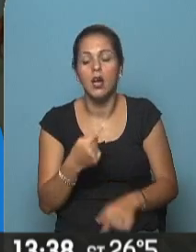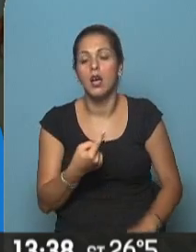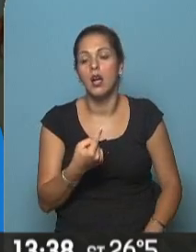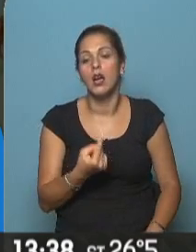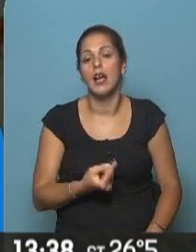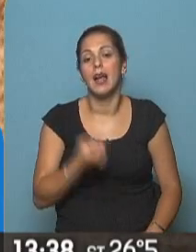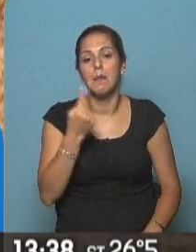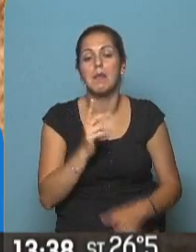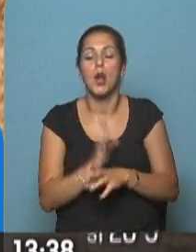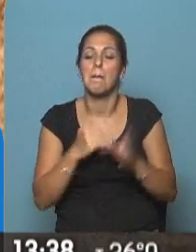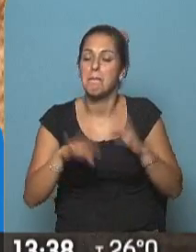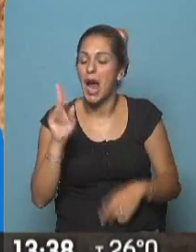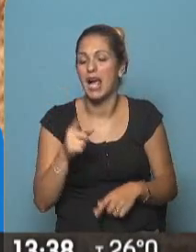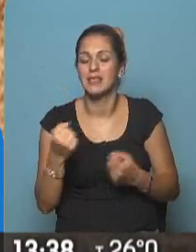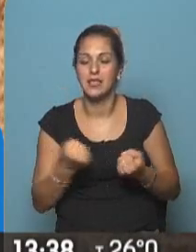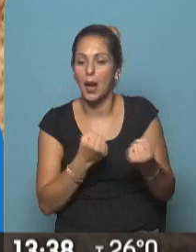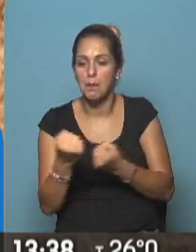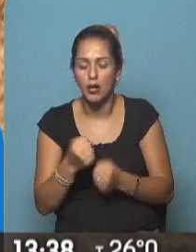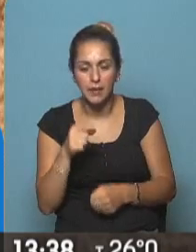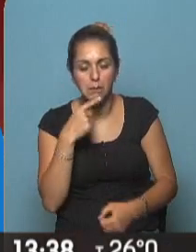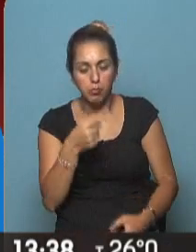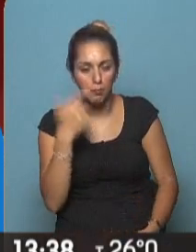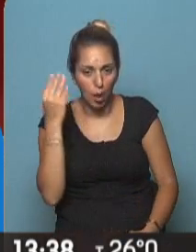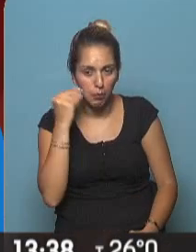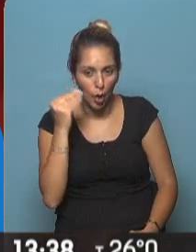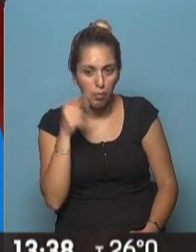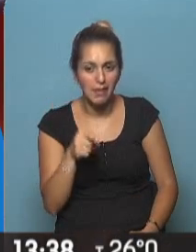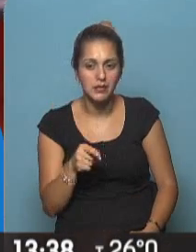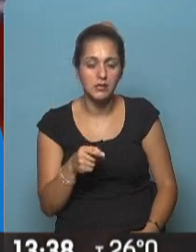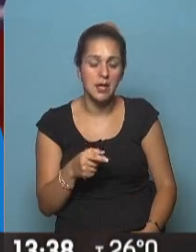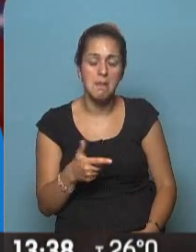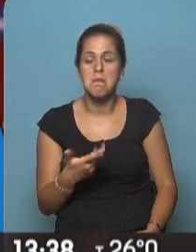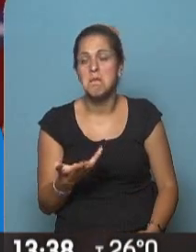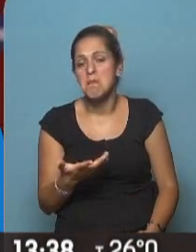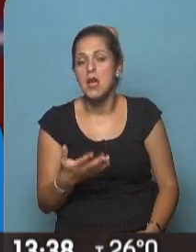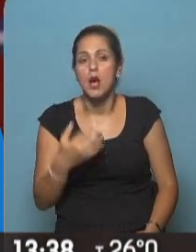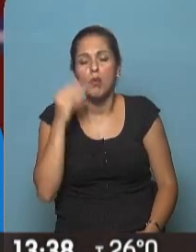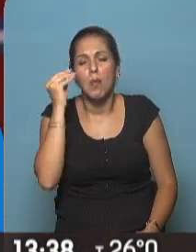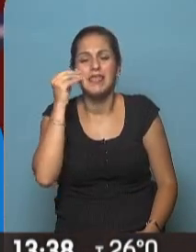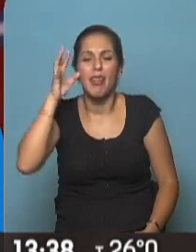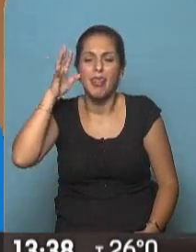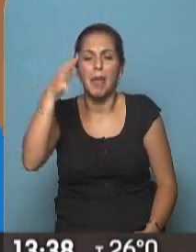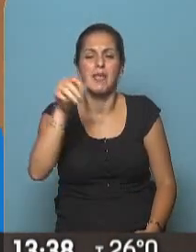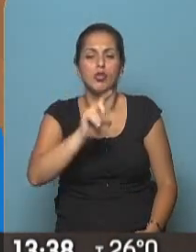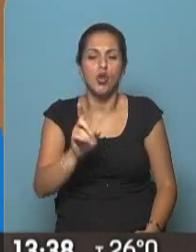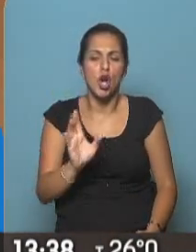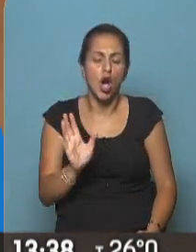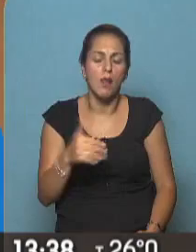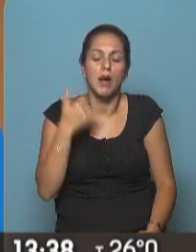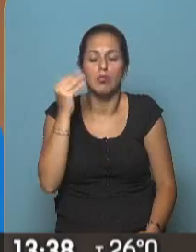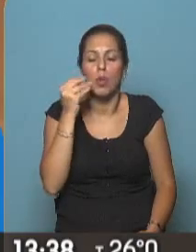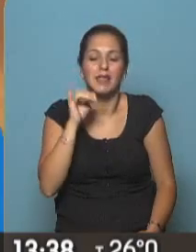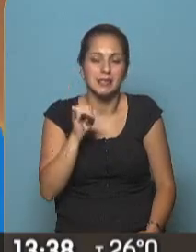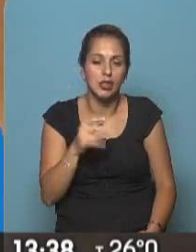inmediato es el transporte. ¿Es para preocuparse? Me parece que no lo suficiente, no todavía. Obviamente, si lo digo esto a